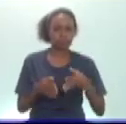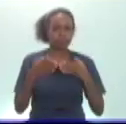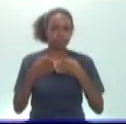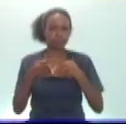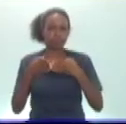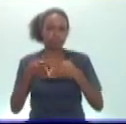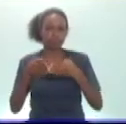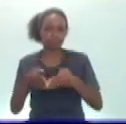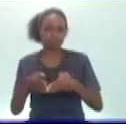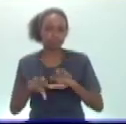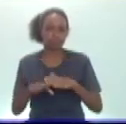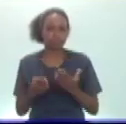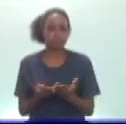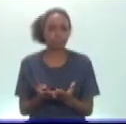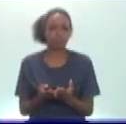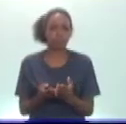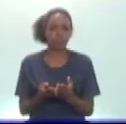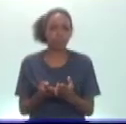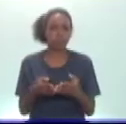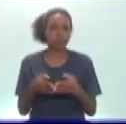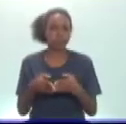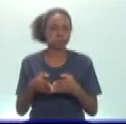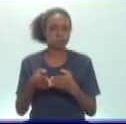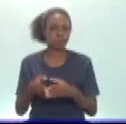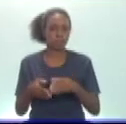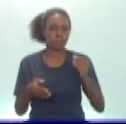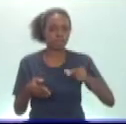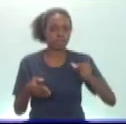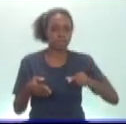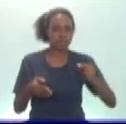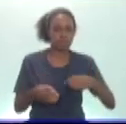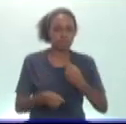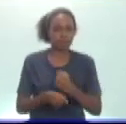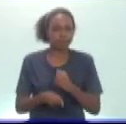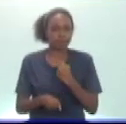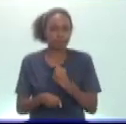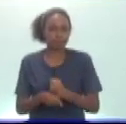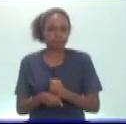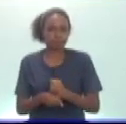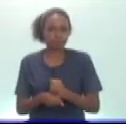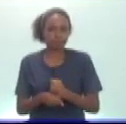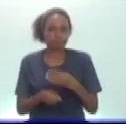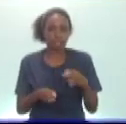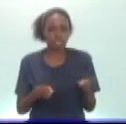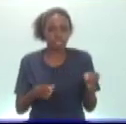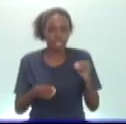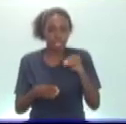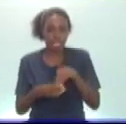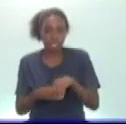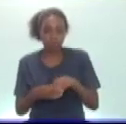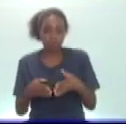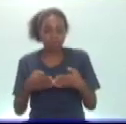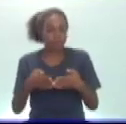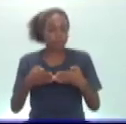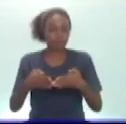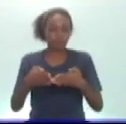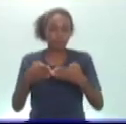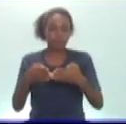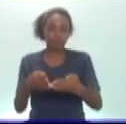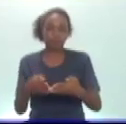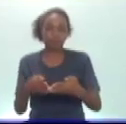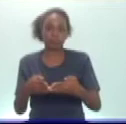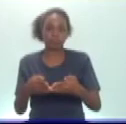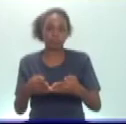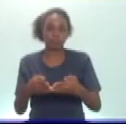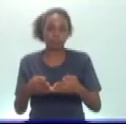que la tripulación del barco, recuerden que la tripulación son los que trabajan en ese barco y está